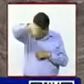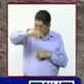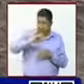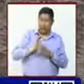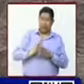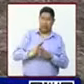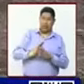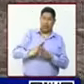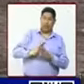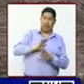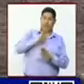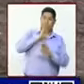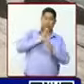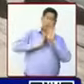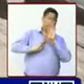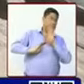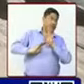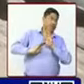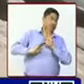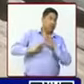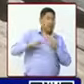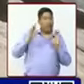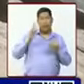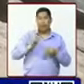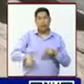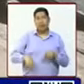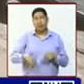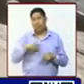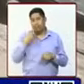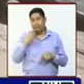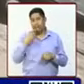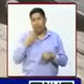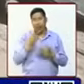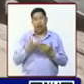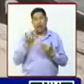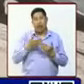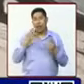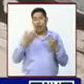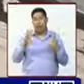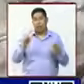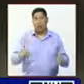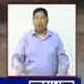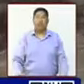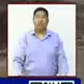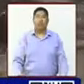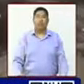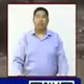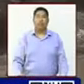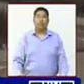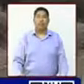vas a continuar hasta durante su periodo de 4 años. Eso lo sabemos todos.